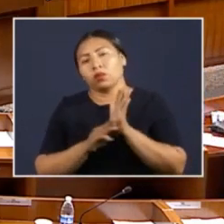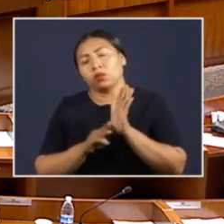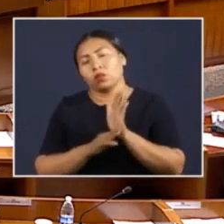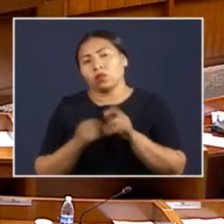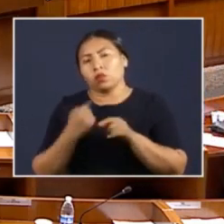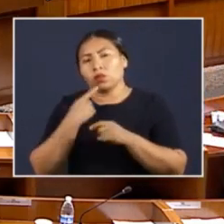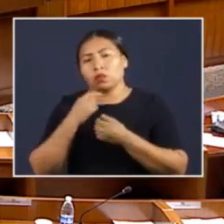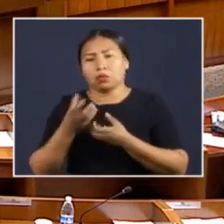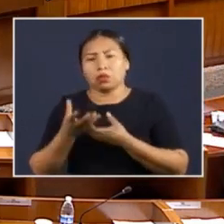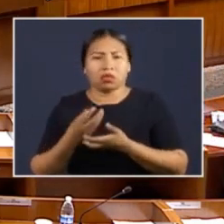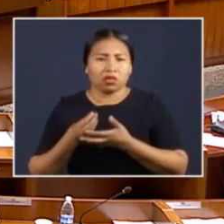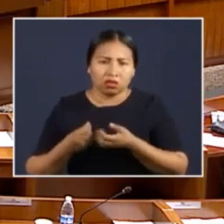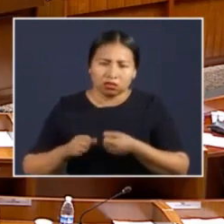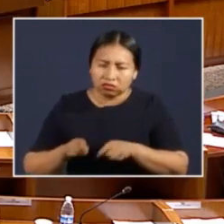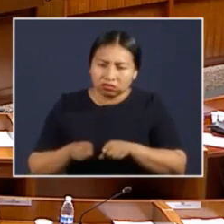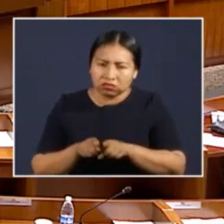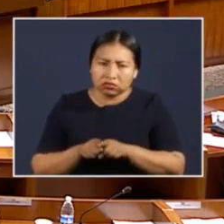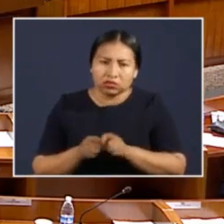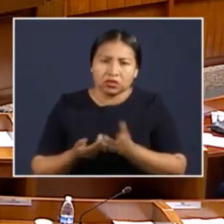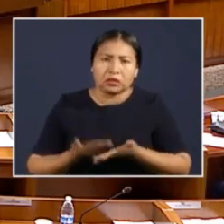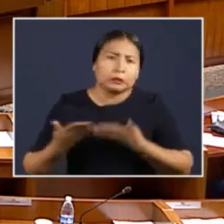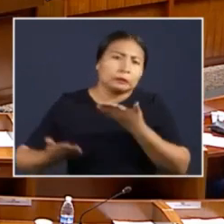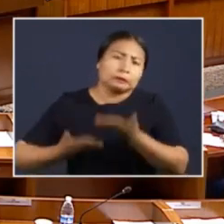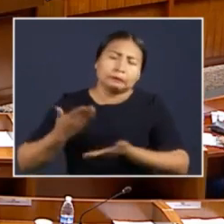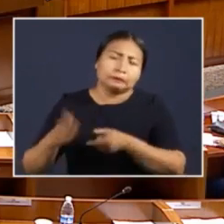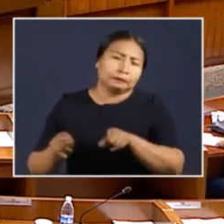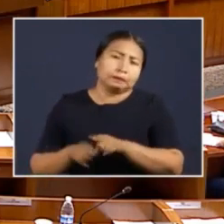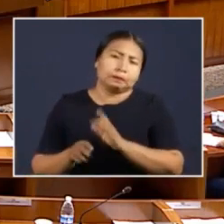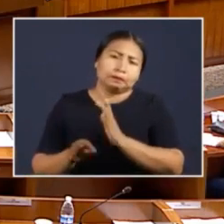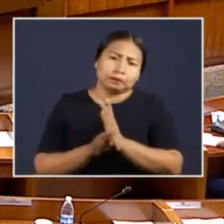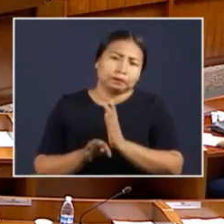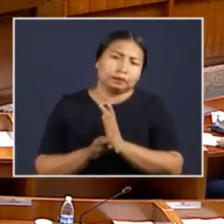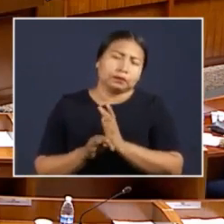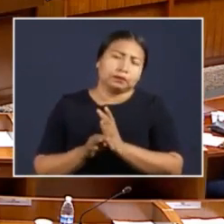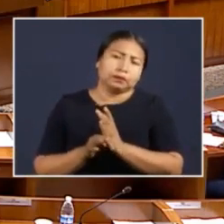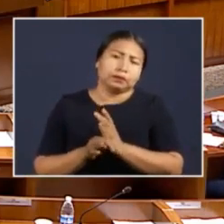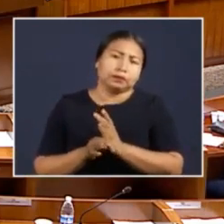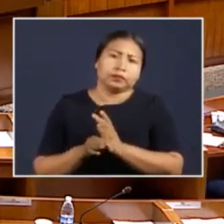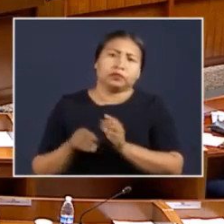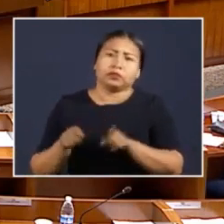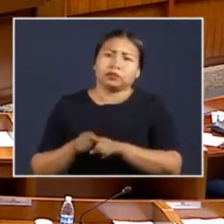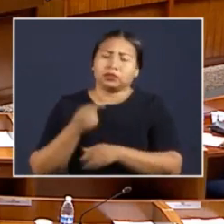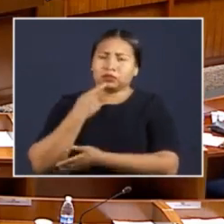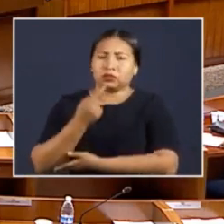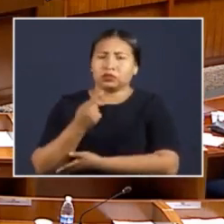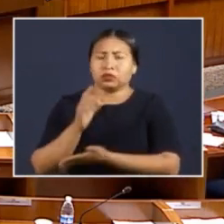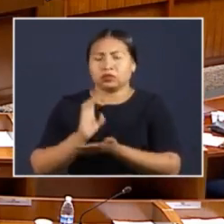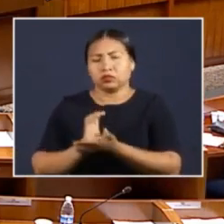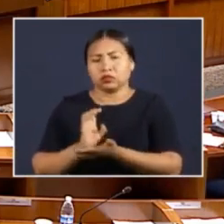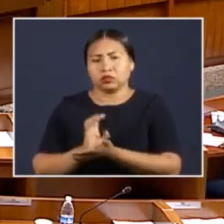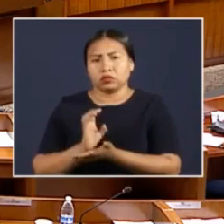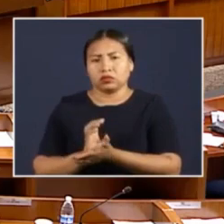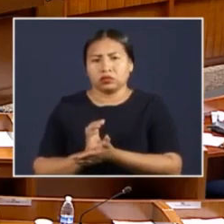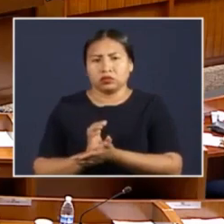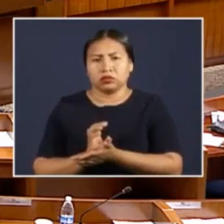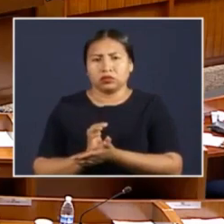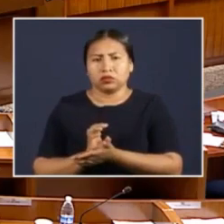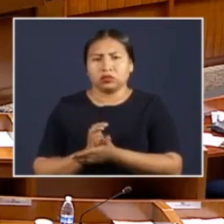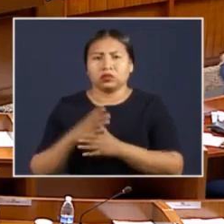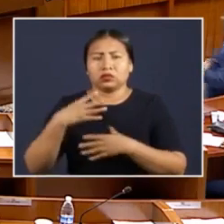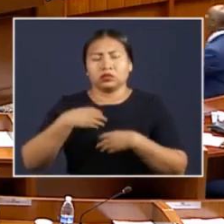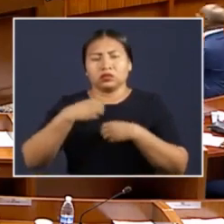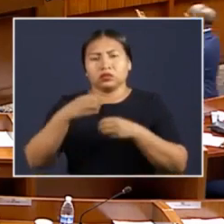inversión promover la tecnología y la innovación y también contar con un centro de control de credibilidad y confianza